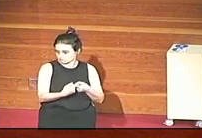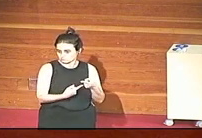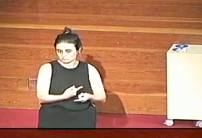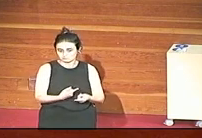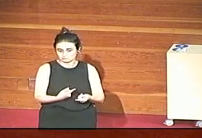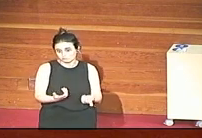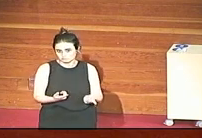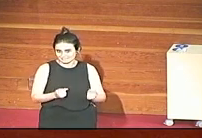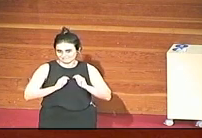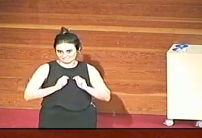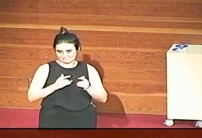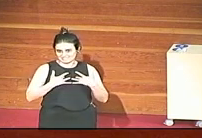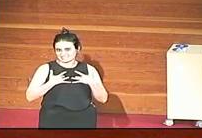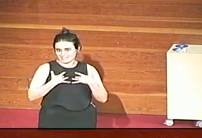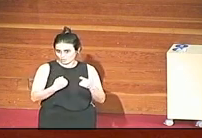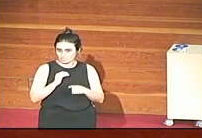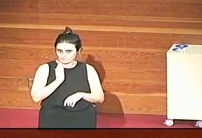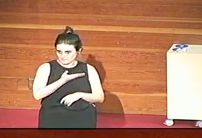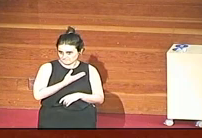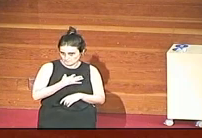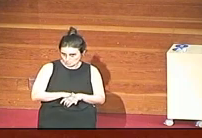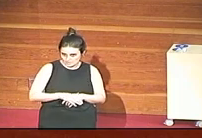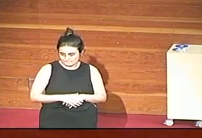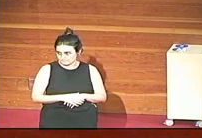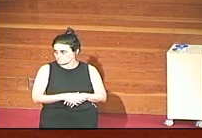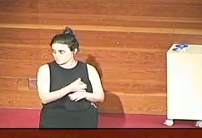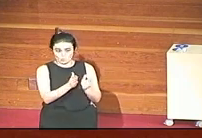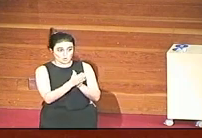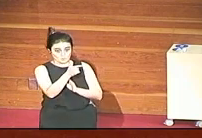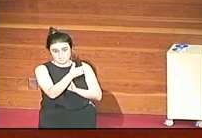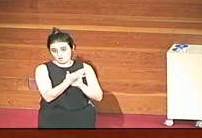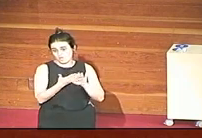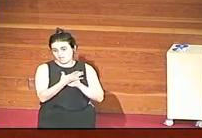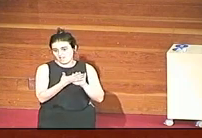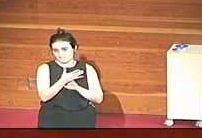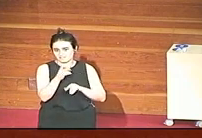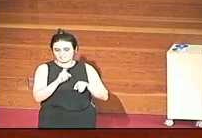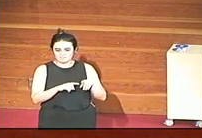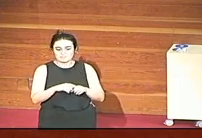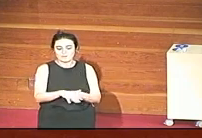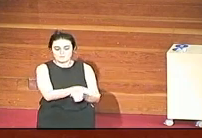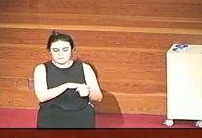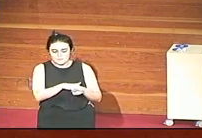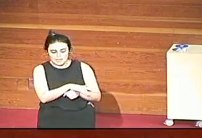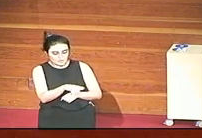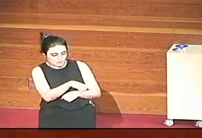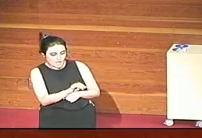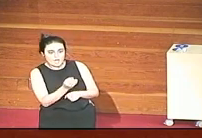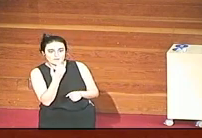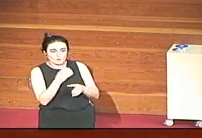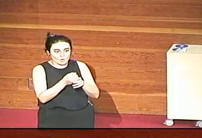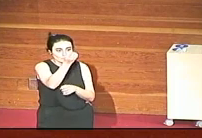ello como hablaba ahora el compañero influye mucho lo que tengas en tu barrio lo que estén expulsando con una chimenea